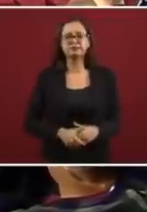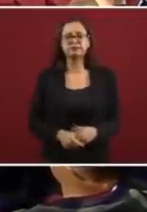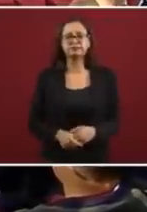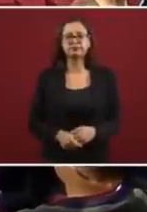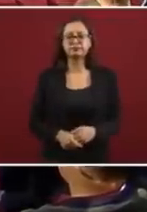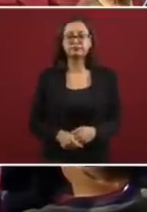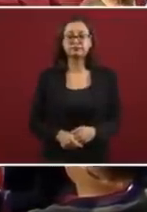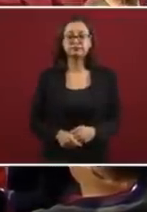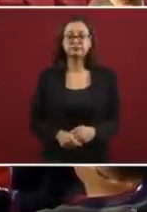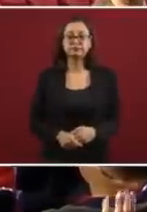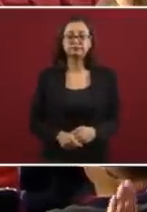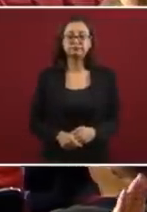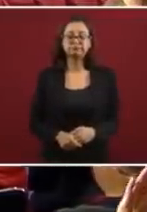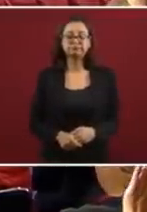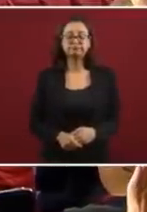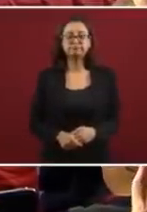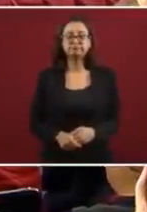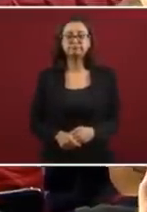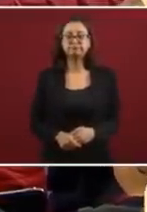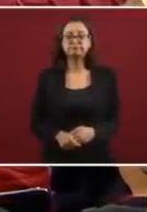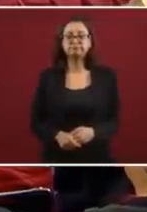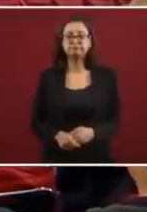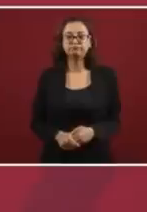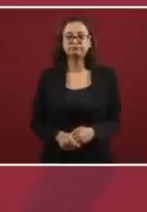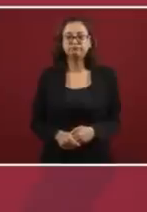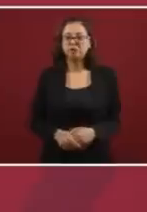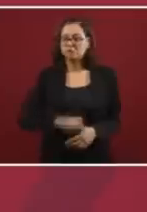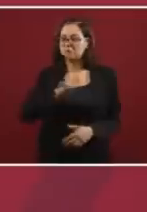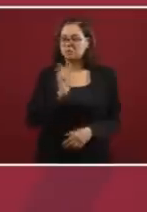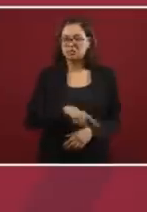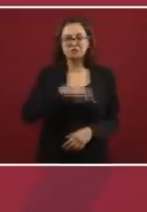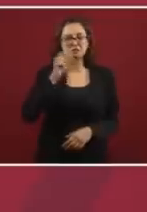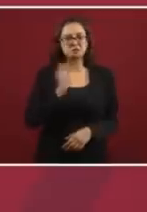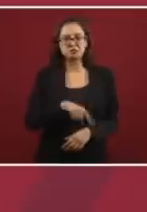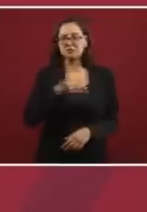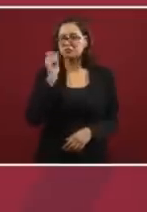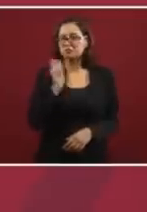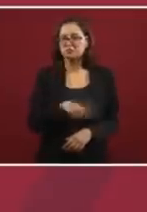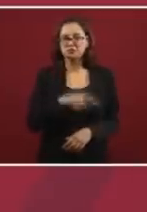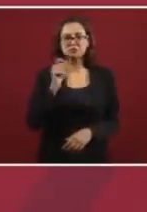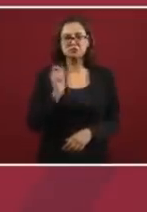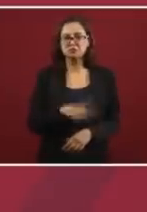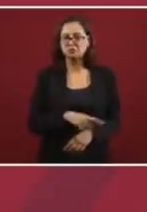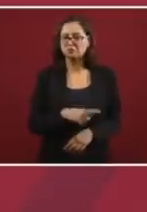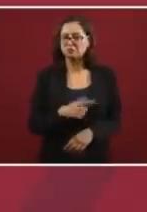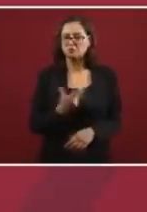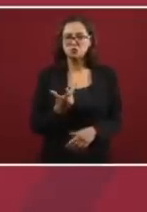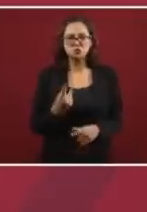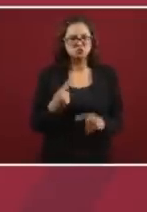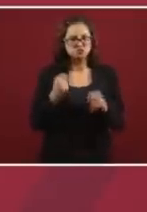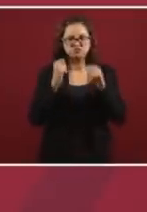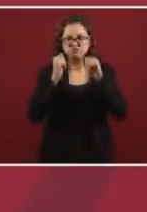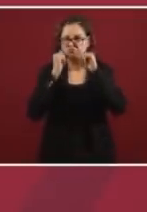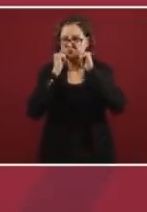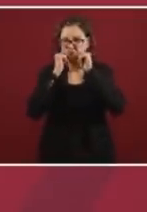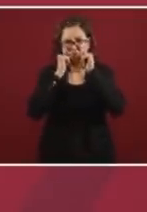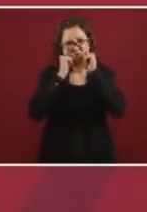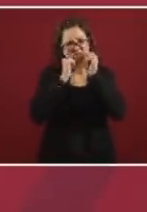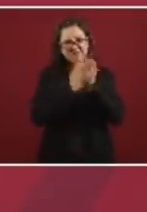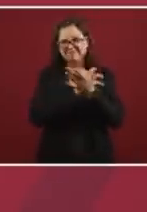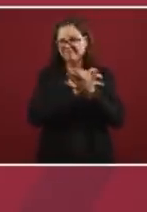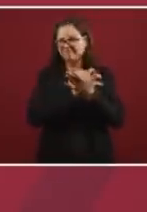este se regodean en lo mismo hasta el ridículo